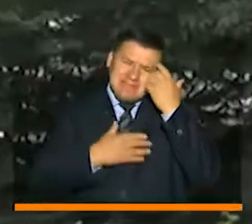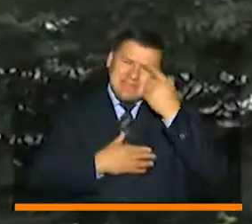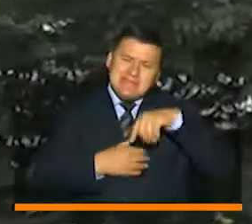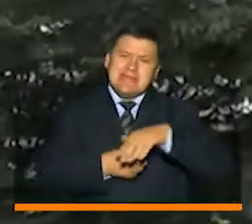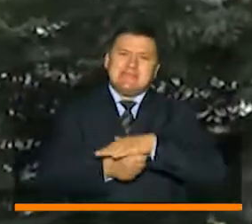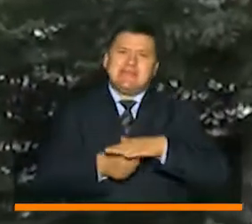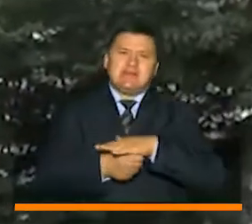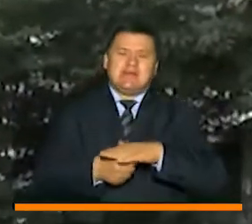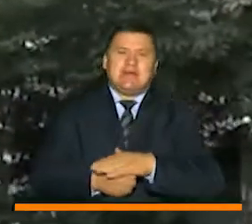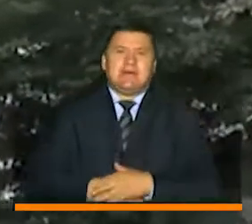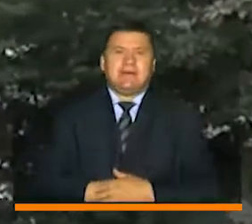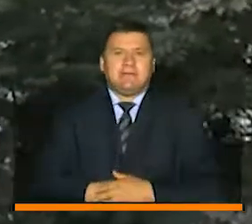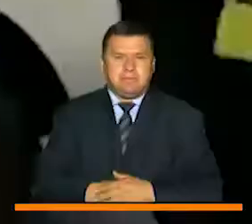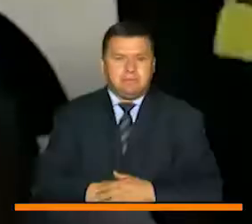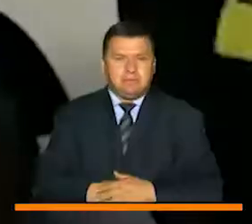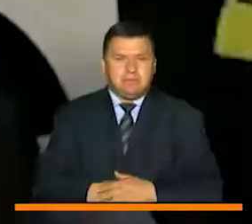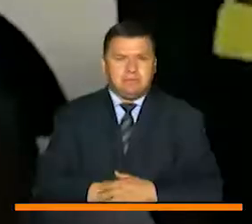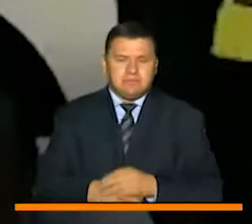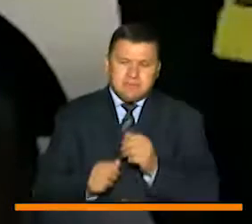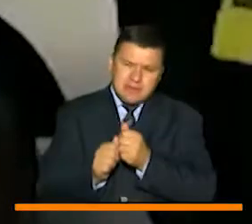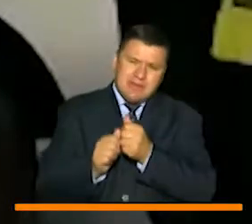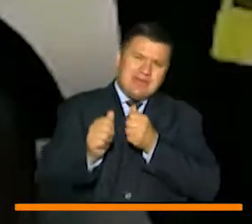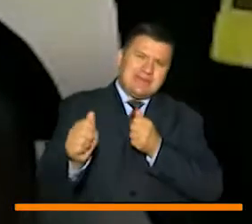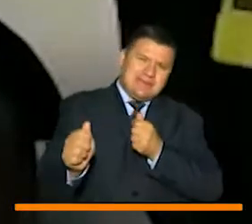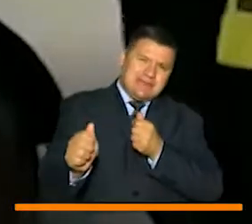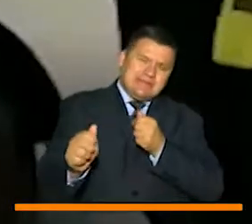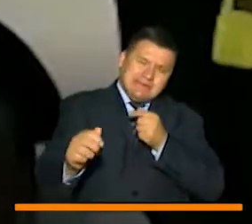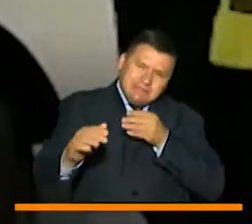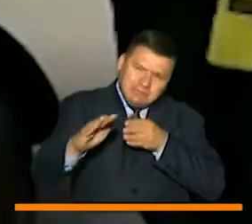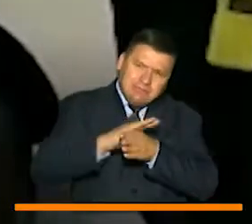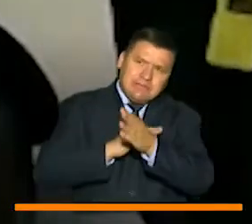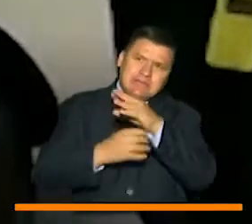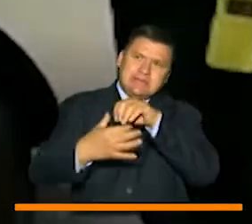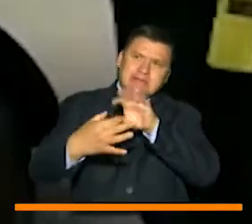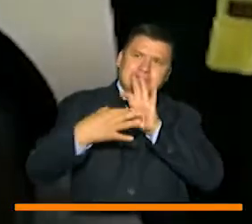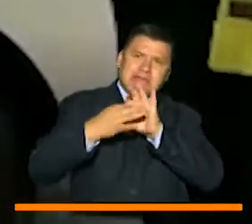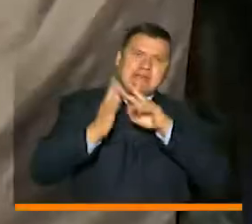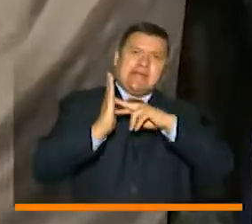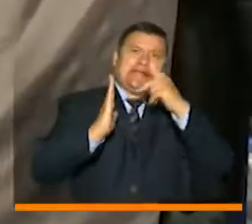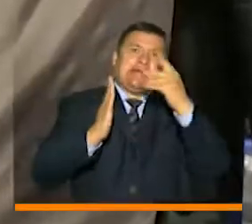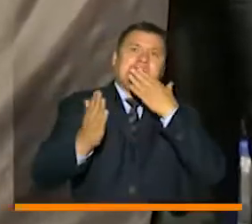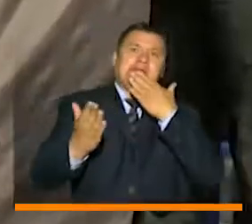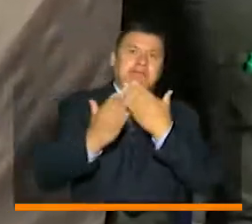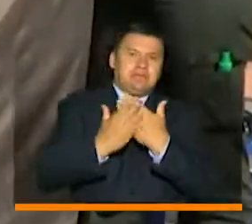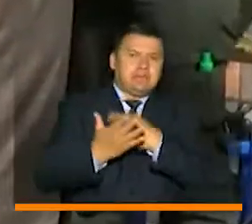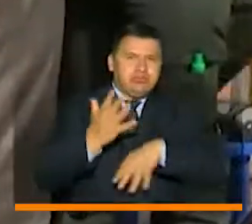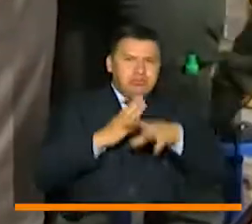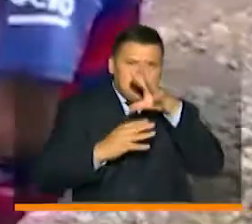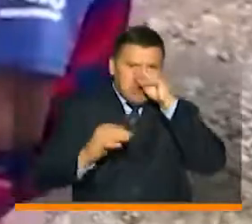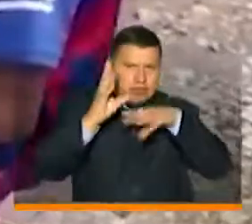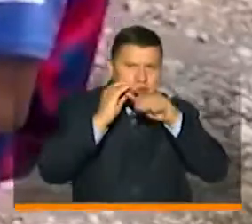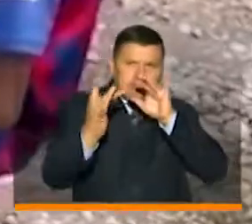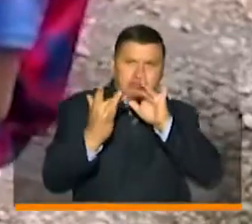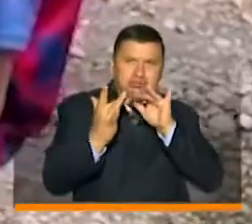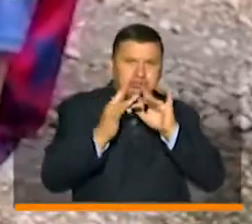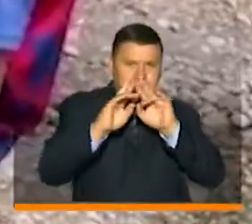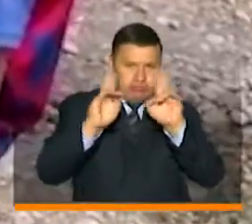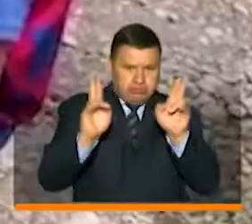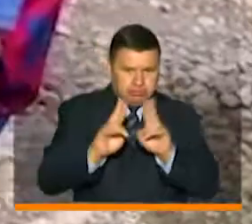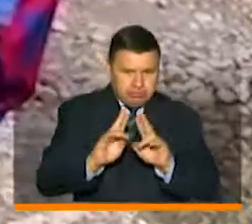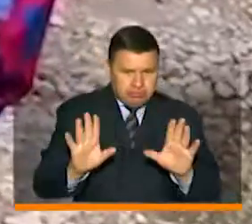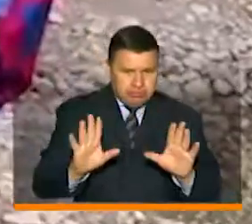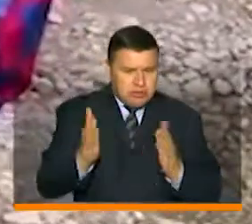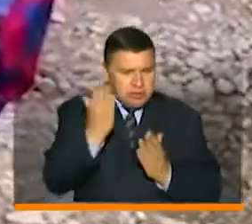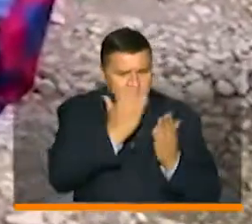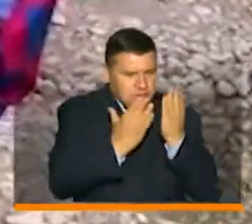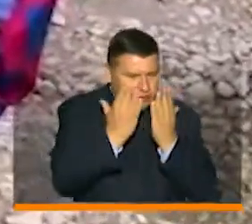de las circunstancias. En la distancia, a través de la tecnología, nos conectamos para aprender, para